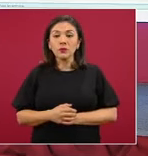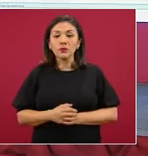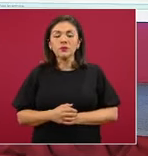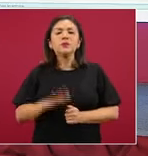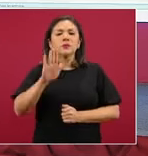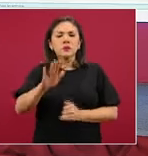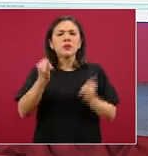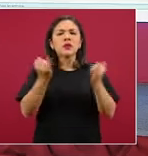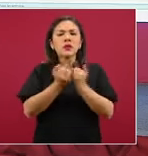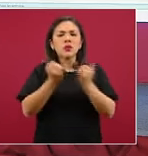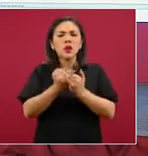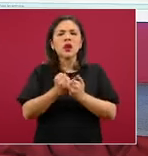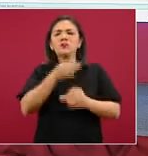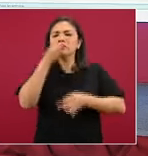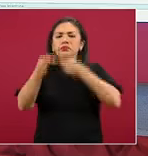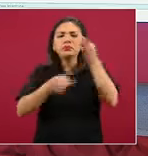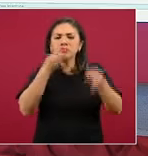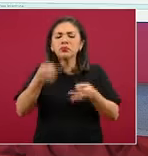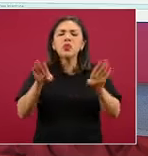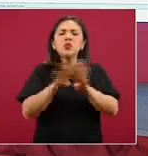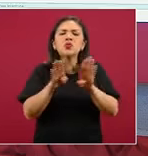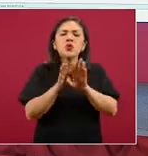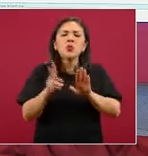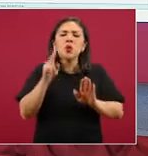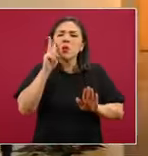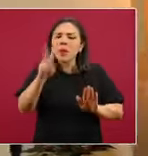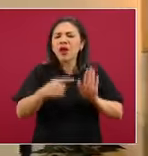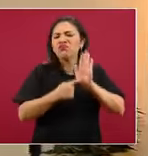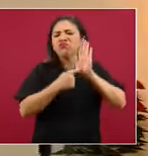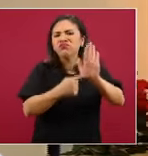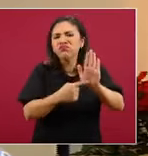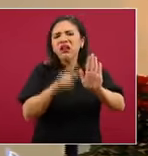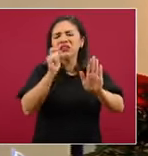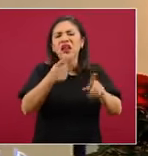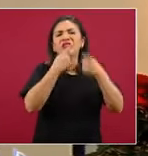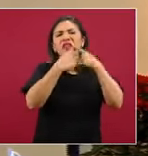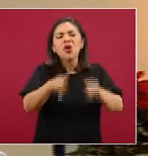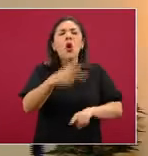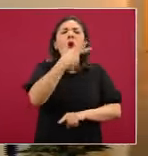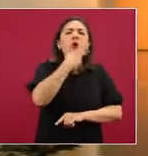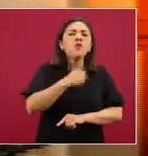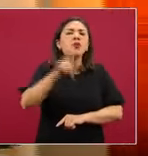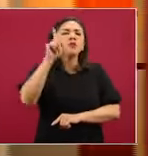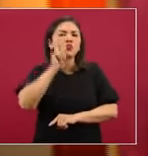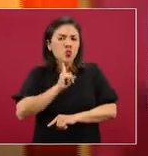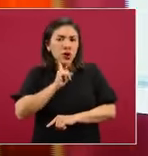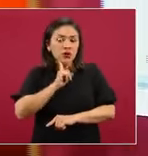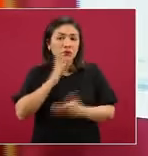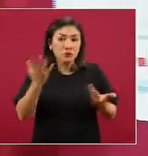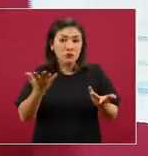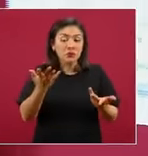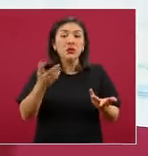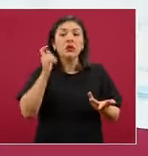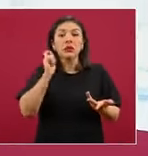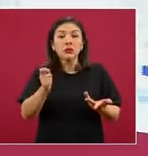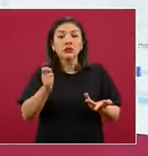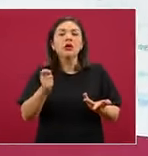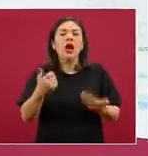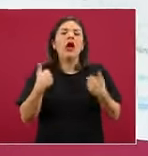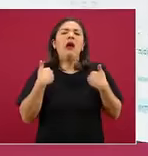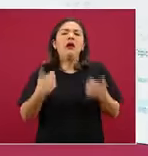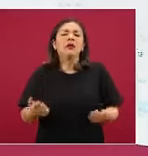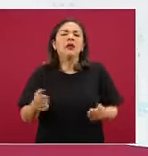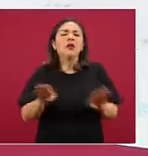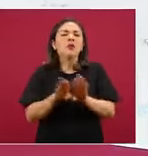También presentamos en el boletín cómo se presenta este exceso de mortalidad diferenciado por hombres y mujeres, en donde claramente, como